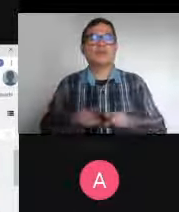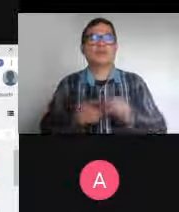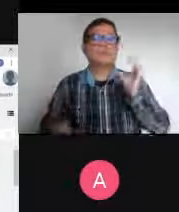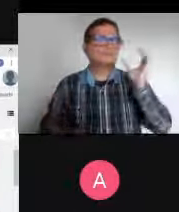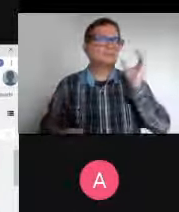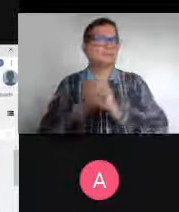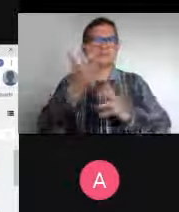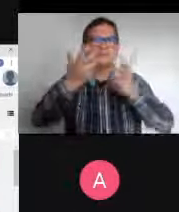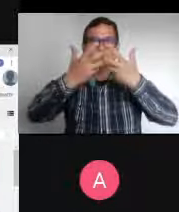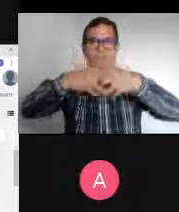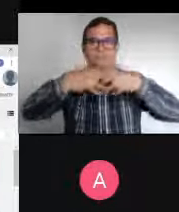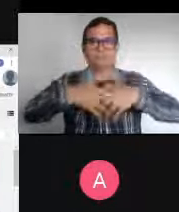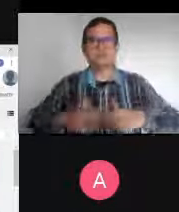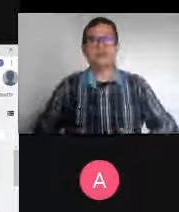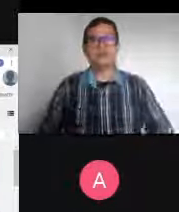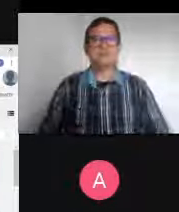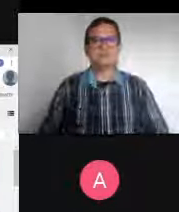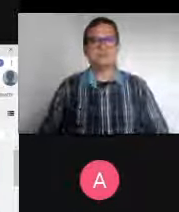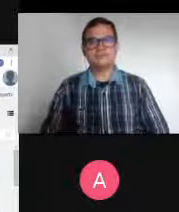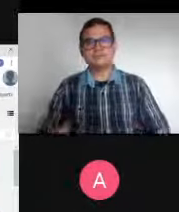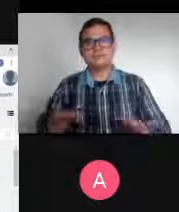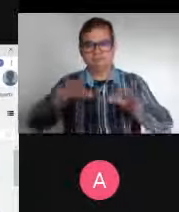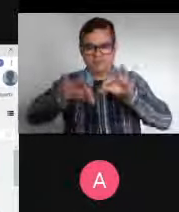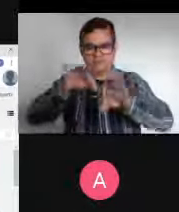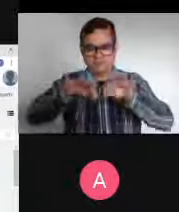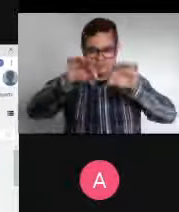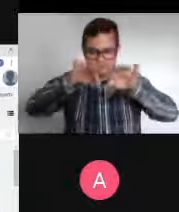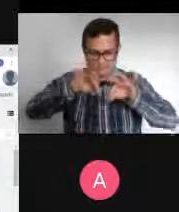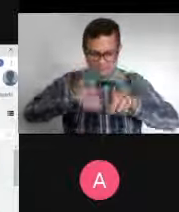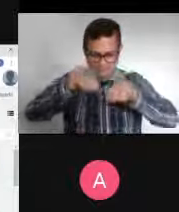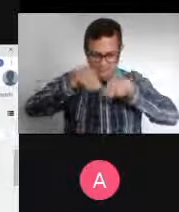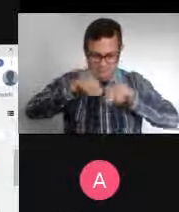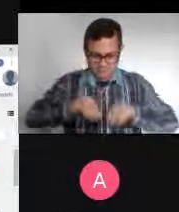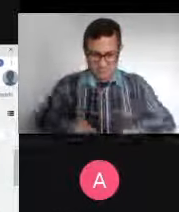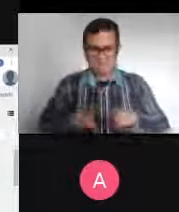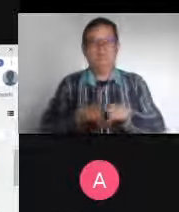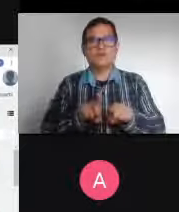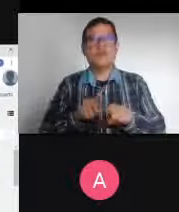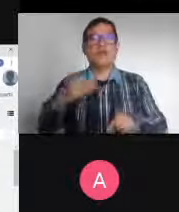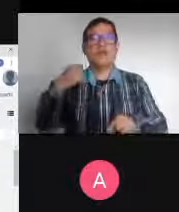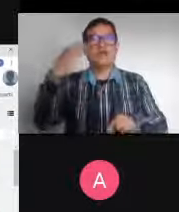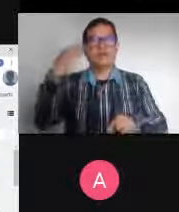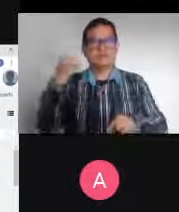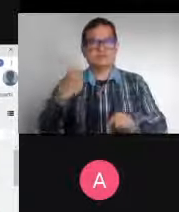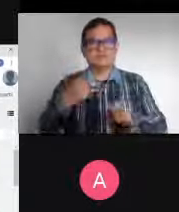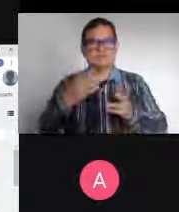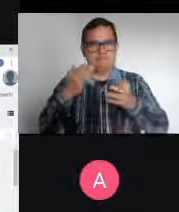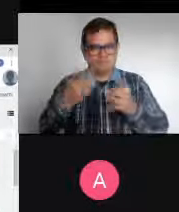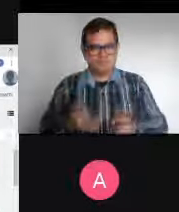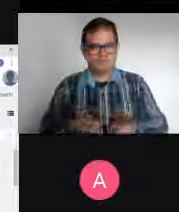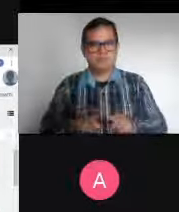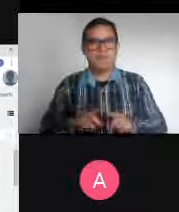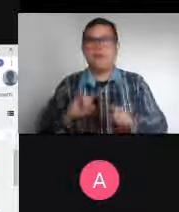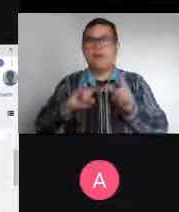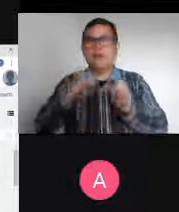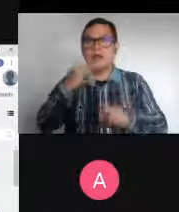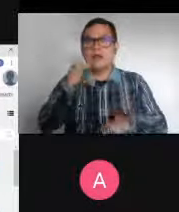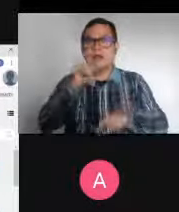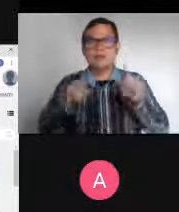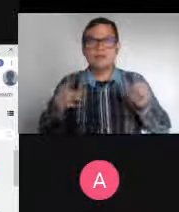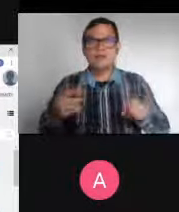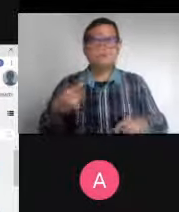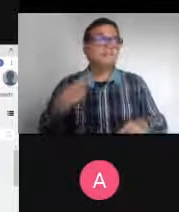funciones. El montaje se realiza tal cual como vimos la sesión anterior. Si alguien que no había visto la sesión anterior, ya